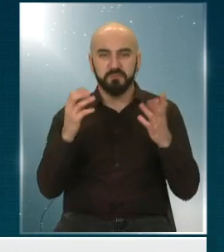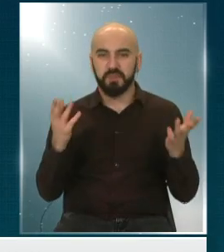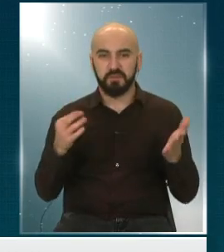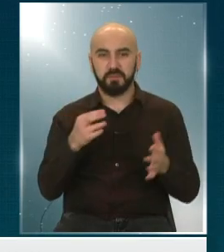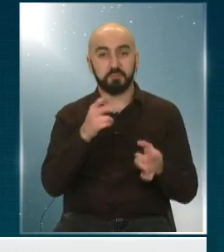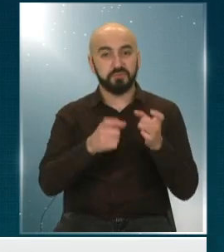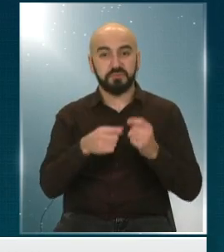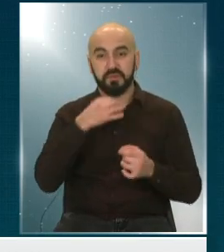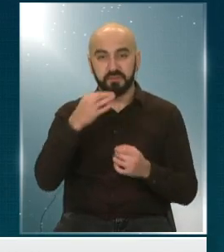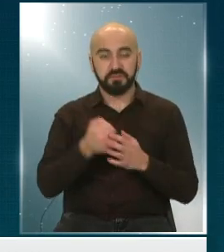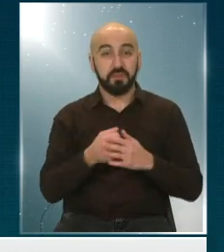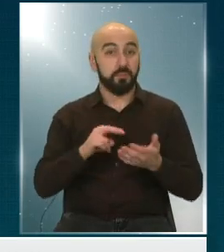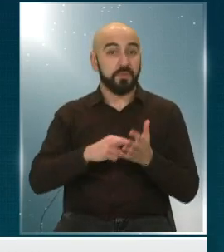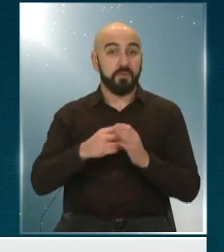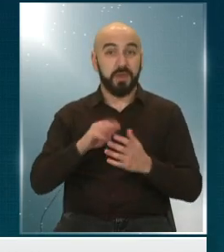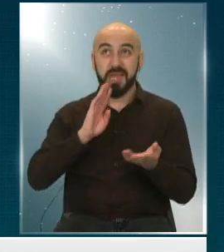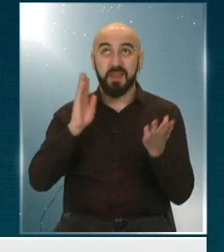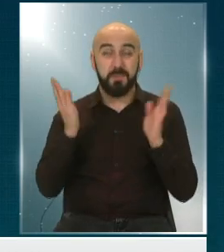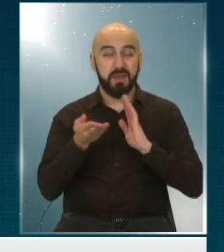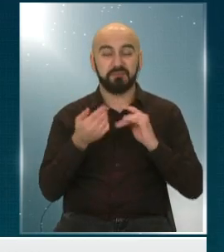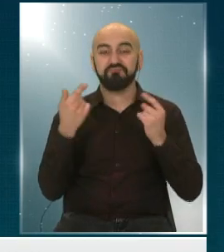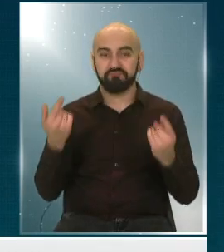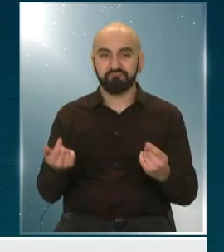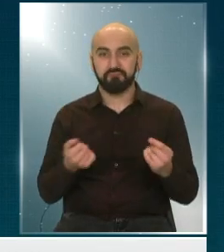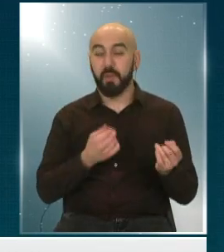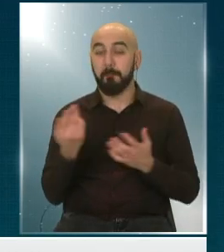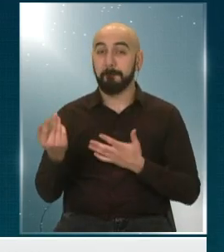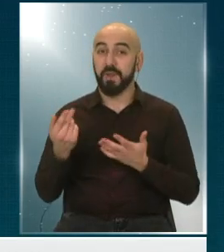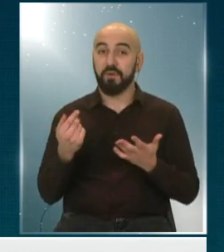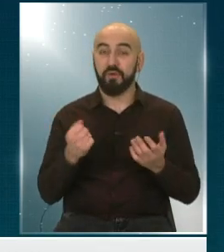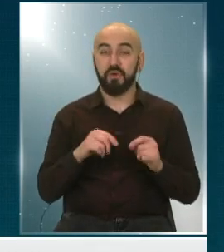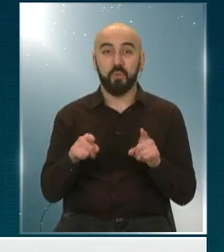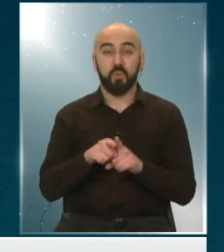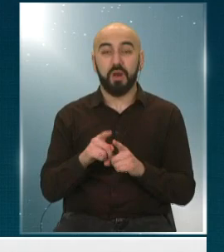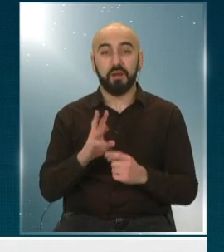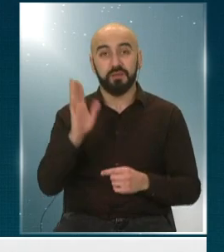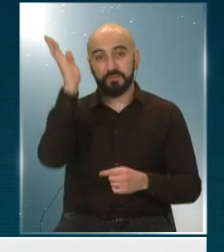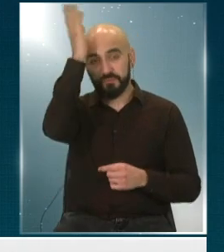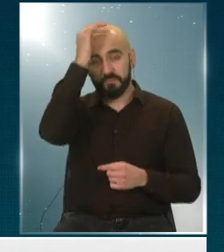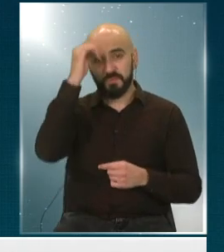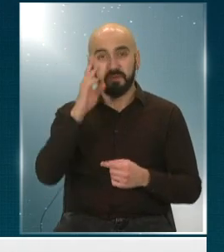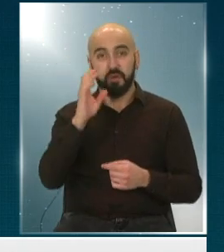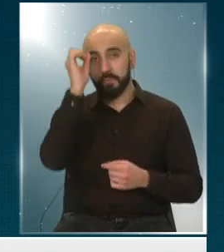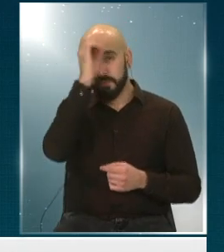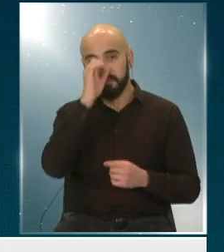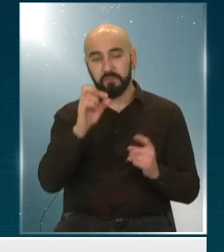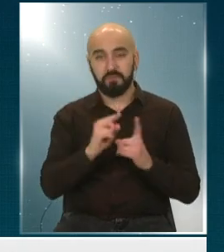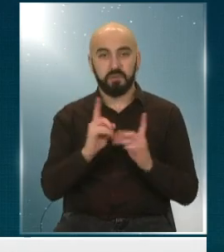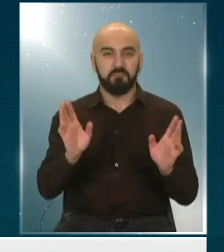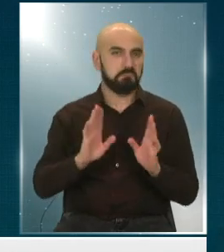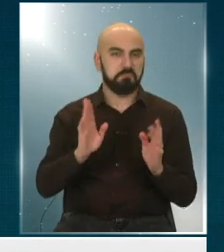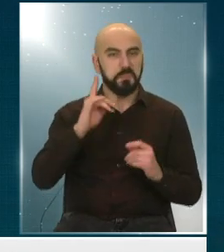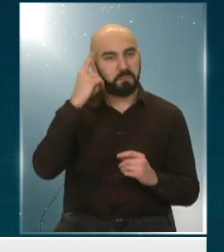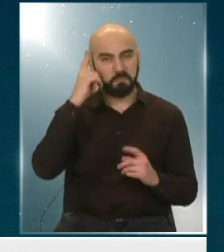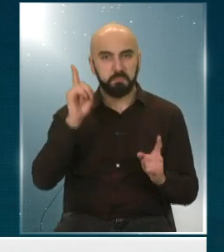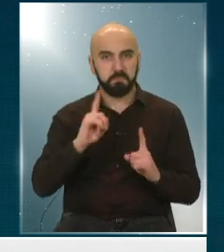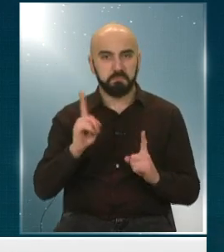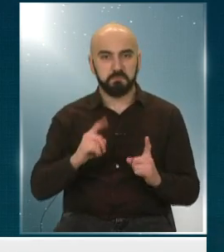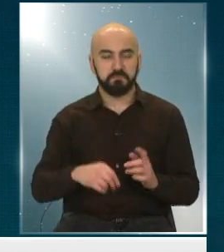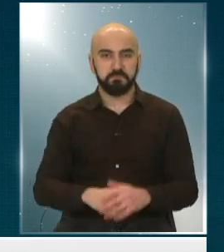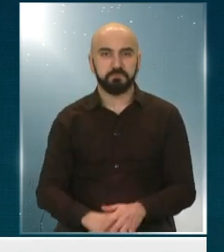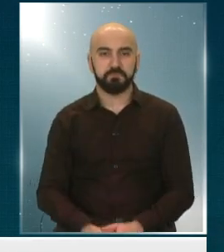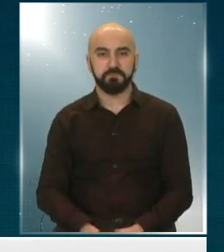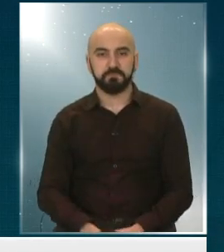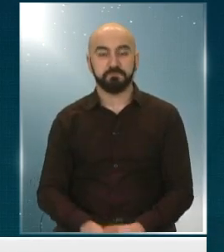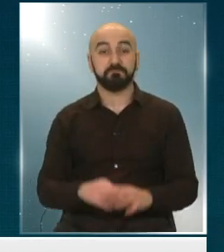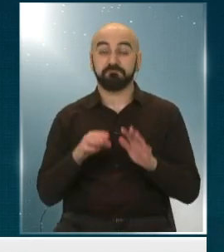atribuían a la crisis climática, sabiendo que la postura de Donald Trump es más bien escéptica respecto a esa crisis,